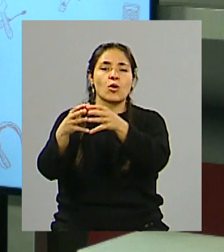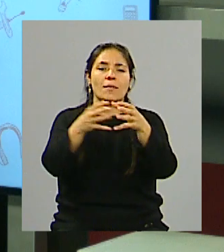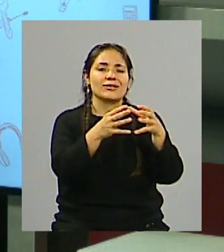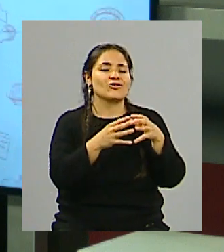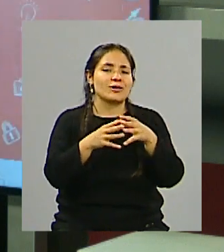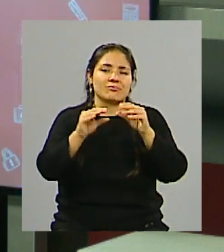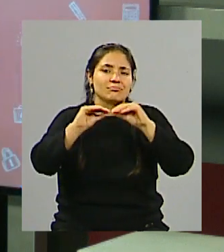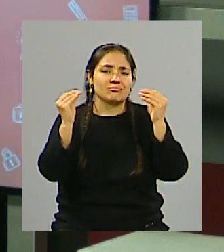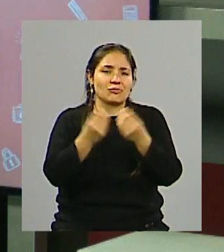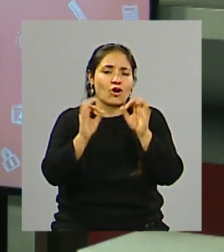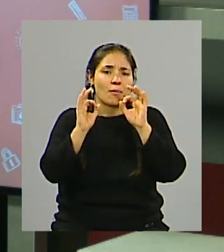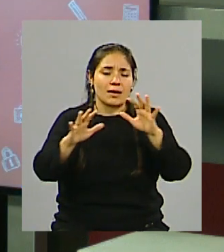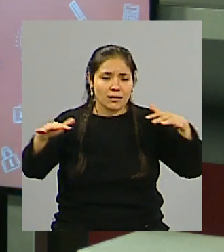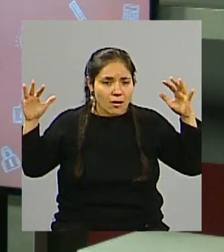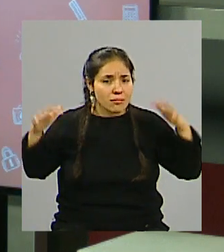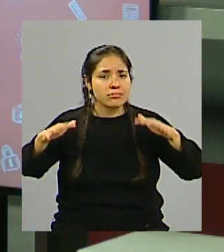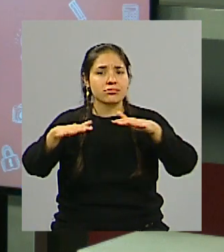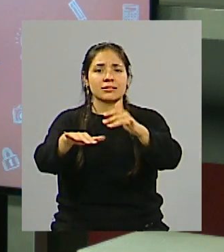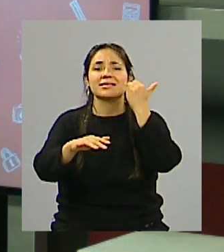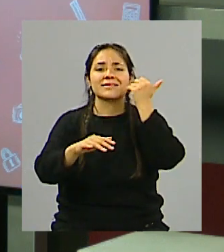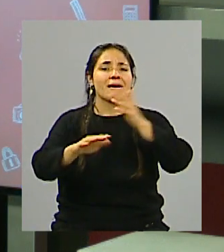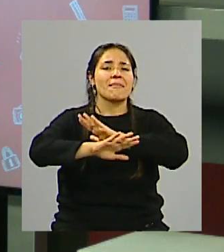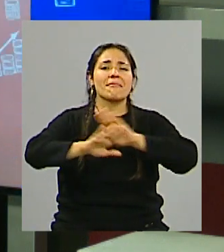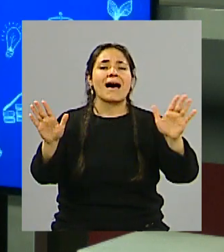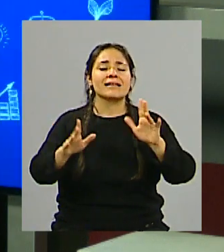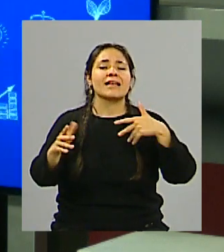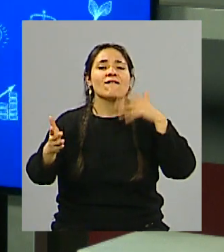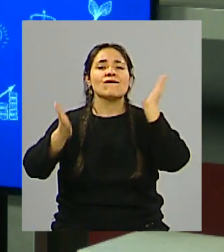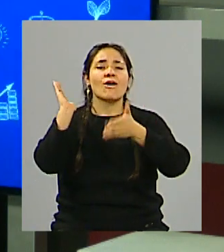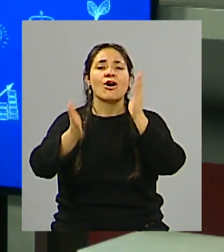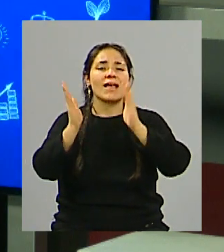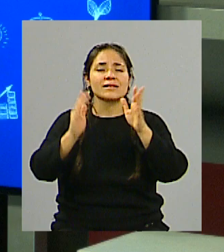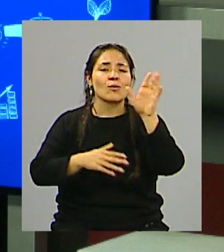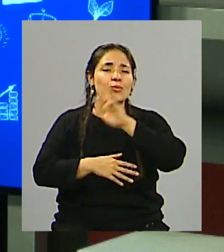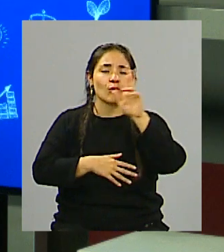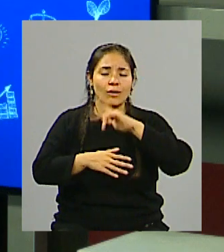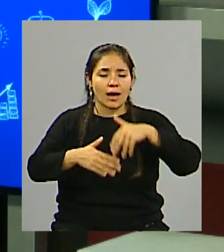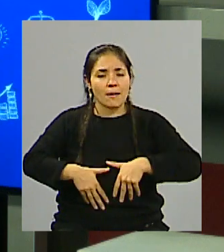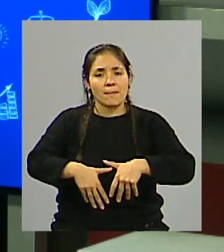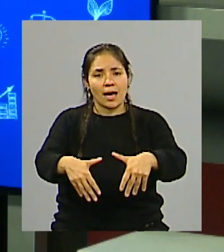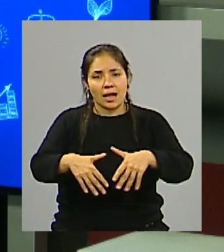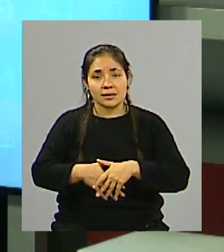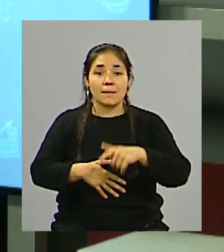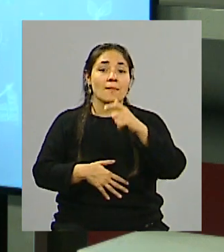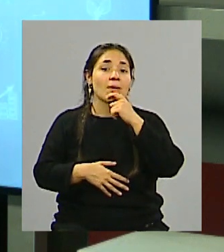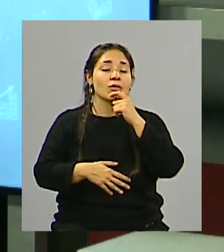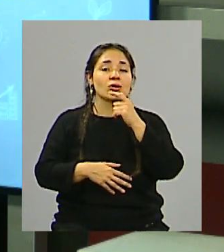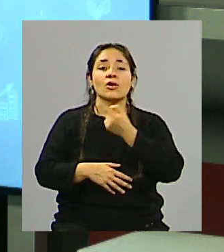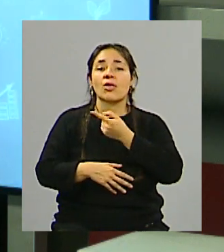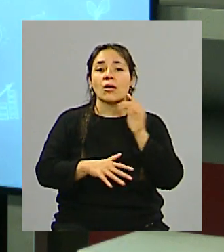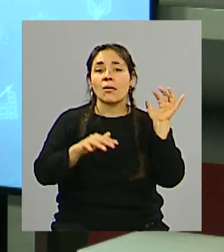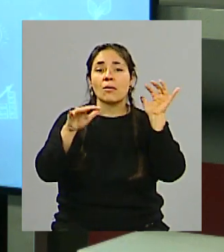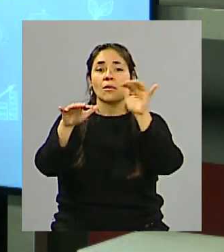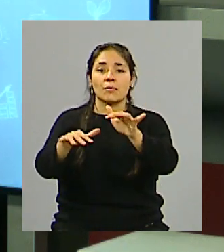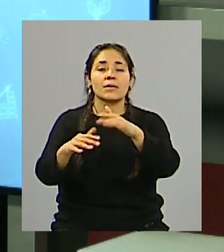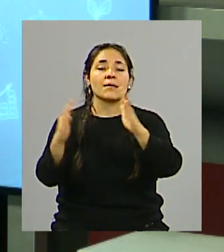país van a salir a las calles a gritar basta de violencia ginecobstétrica y neonatal. En Mendoza va a ser en la explanada de